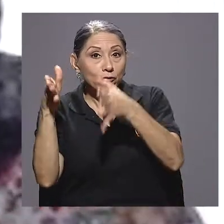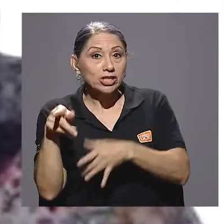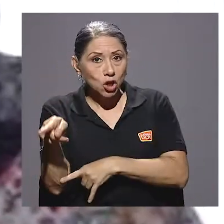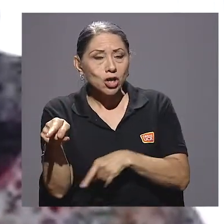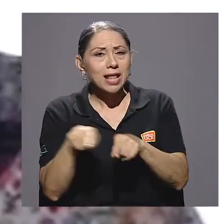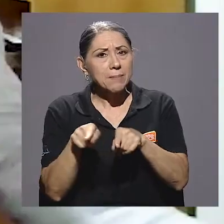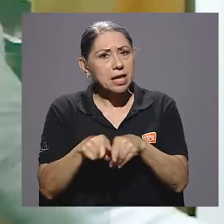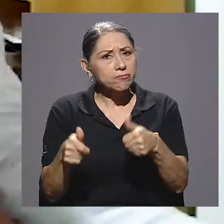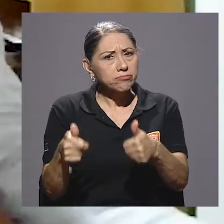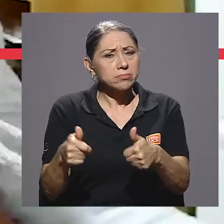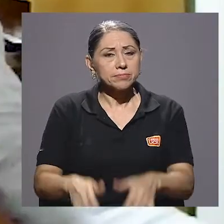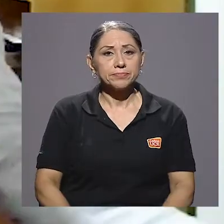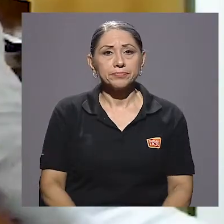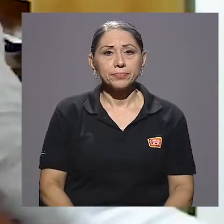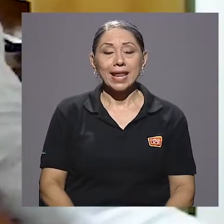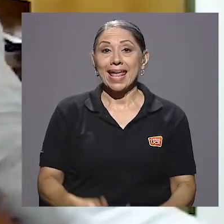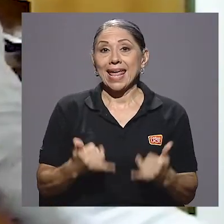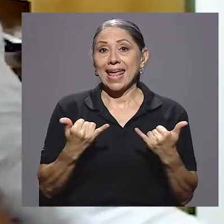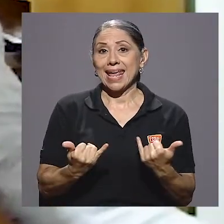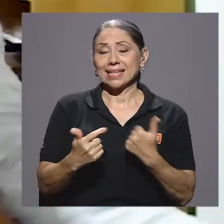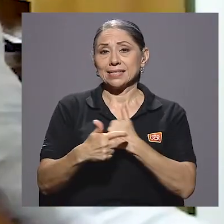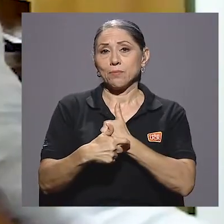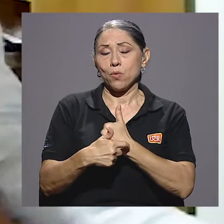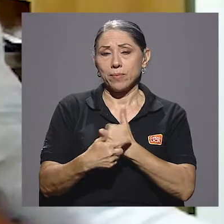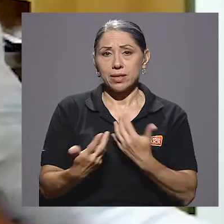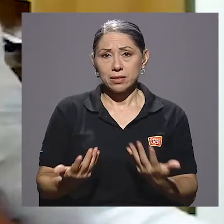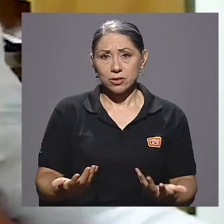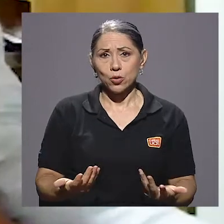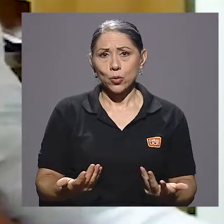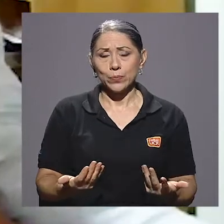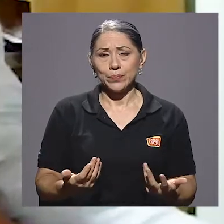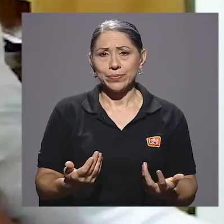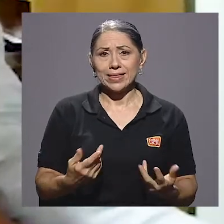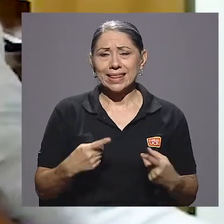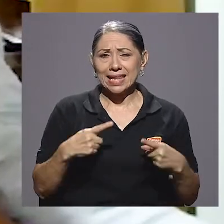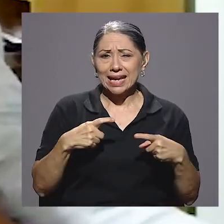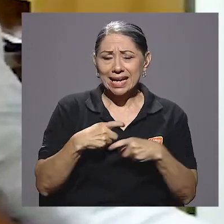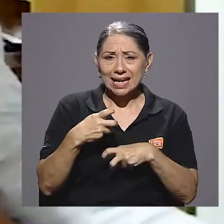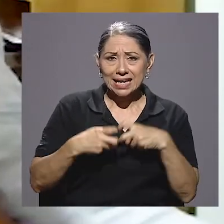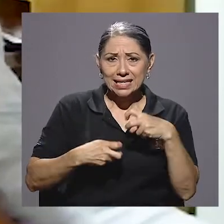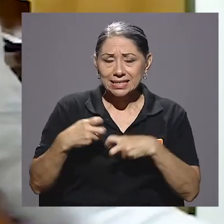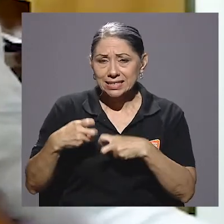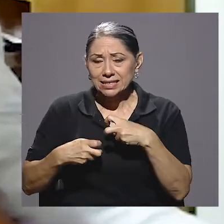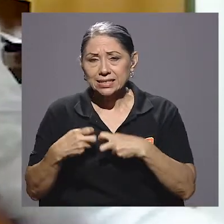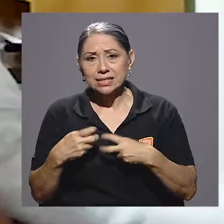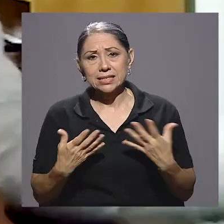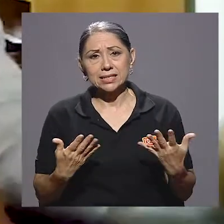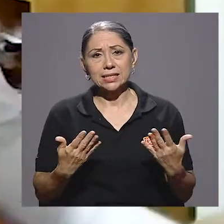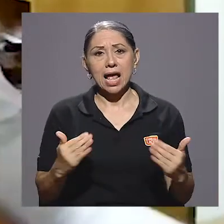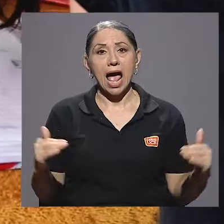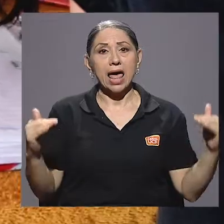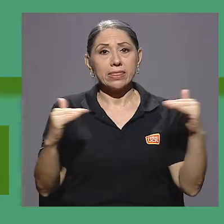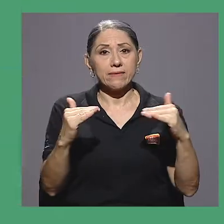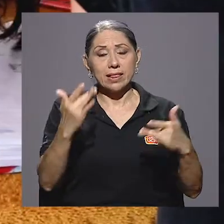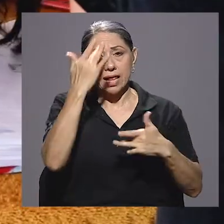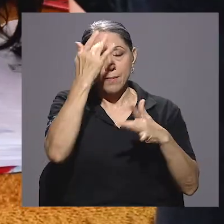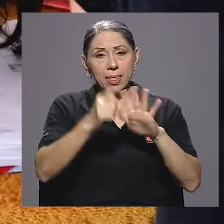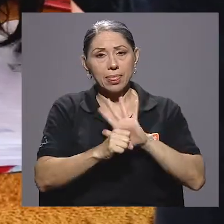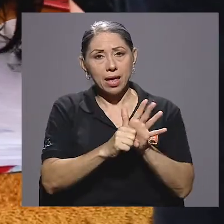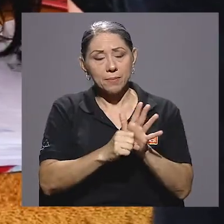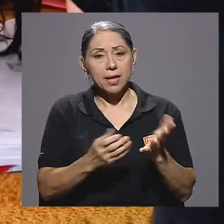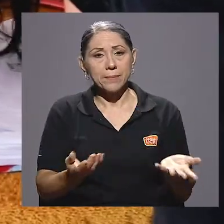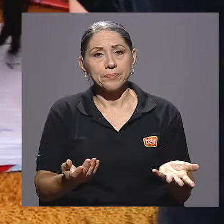voy a sacar lo mejor. En este momento de crisis a nivel